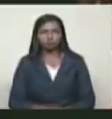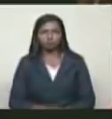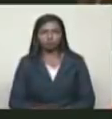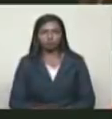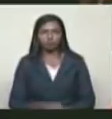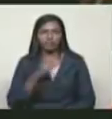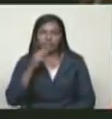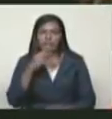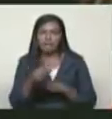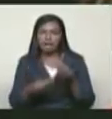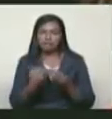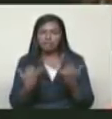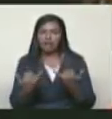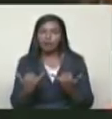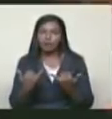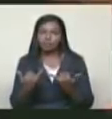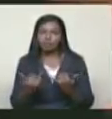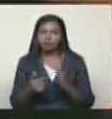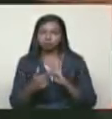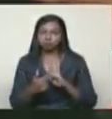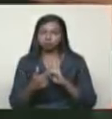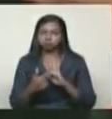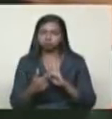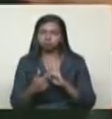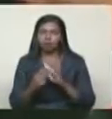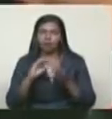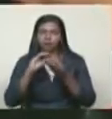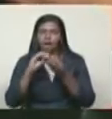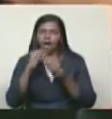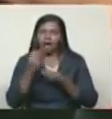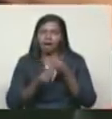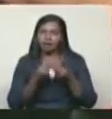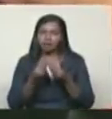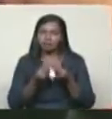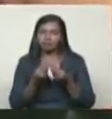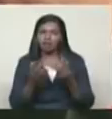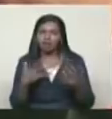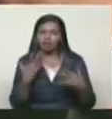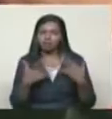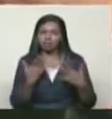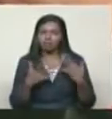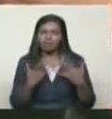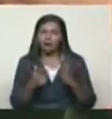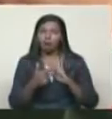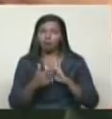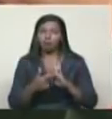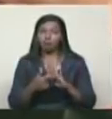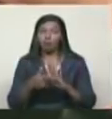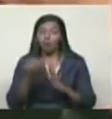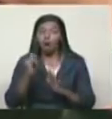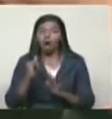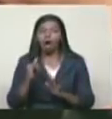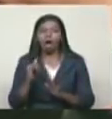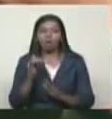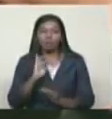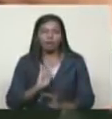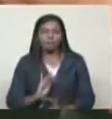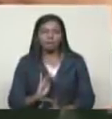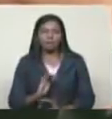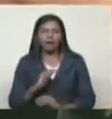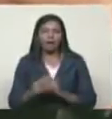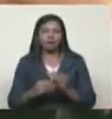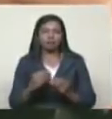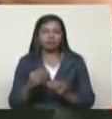este instante, en este momento, a realizar el acto de reconocimientos y condecoraciones a